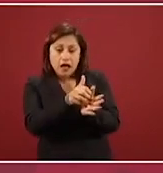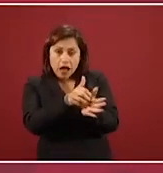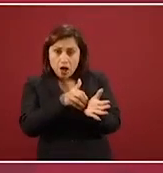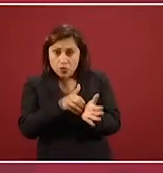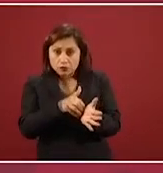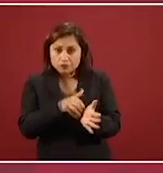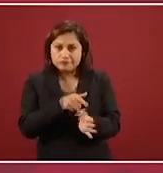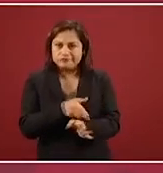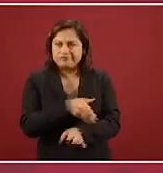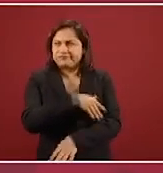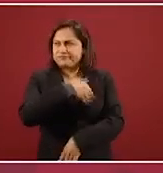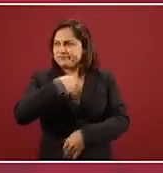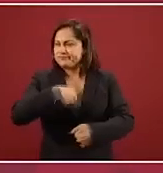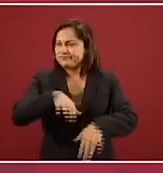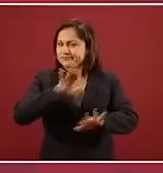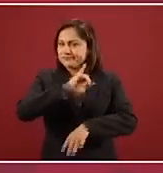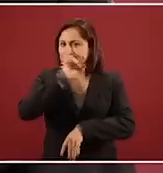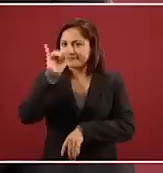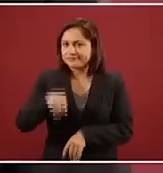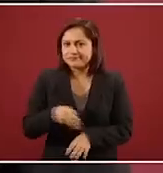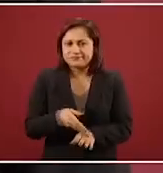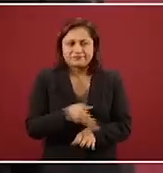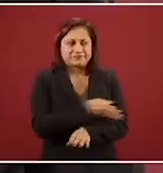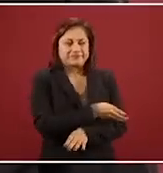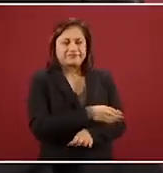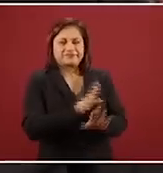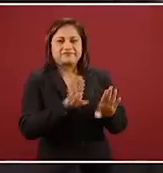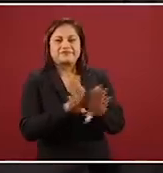Imagínense si se iban a morder la lengua,